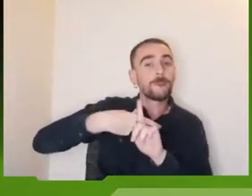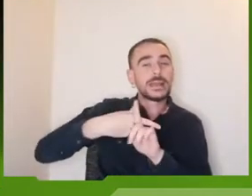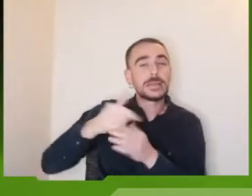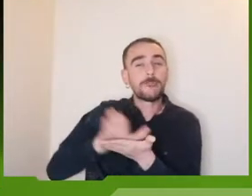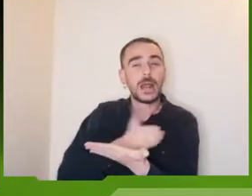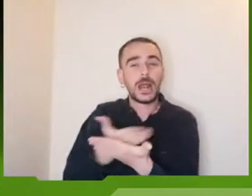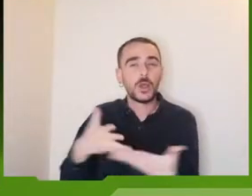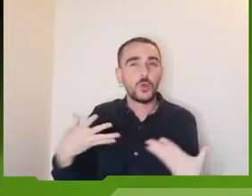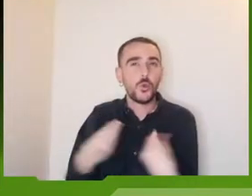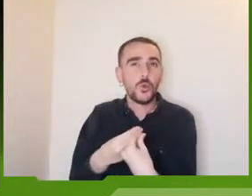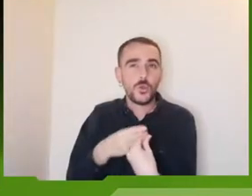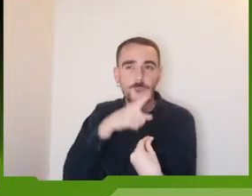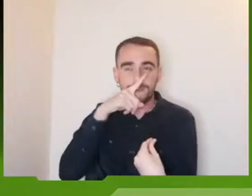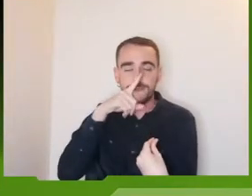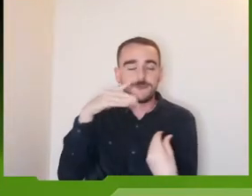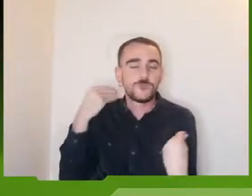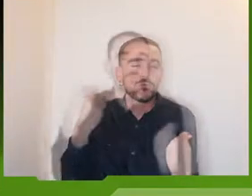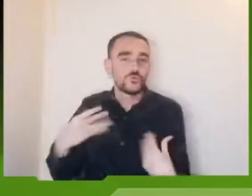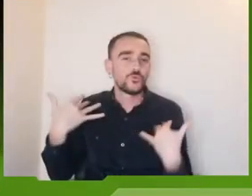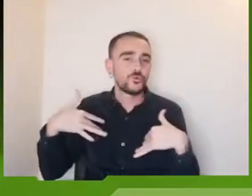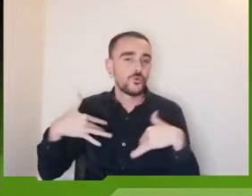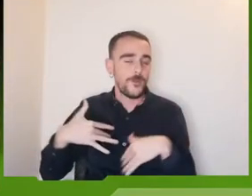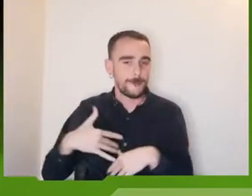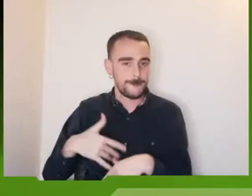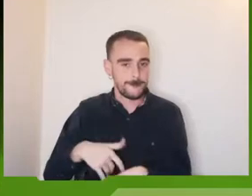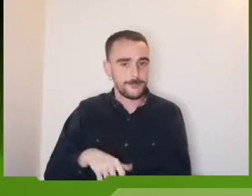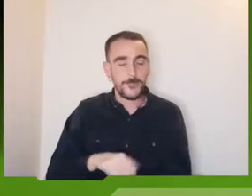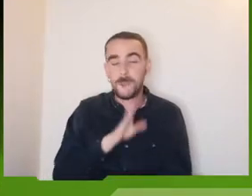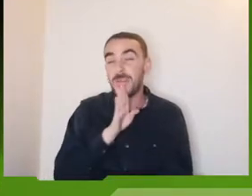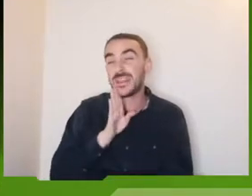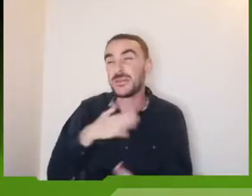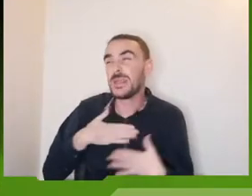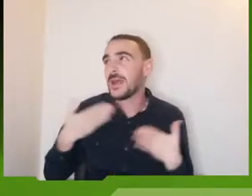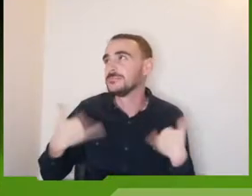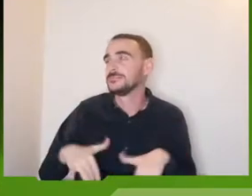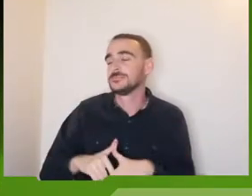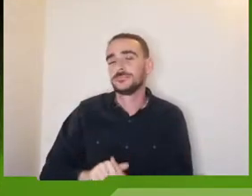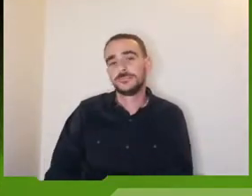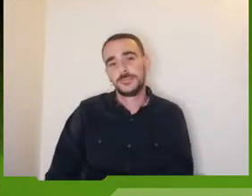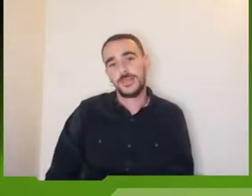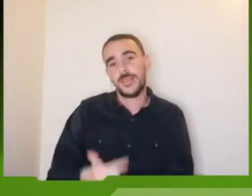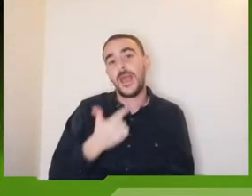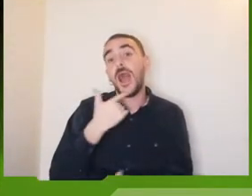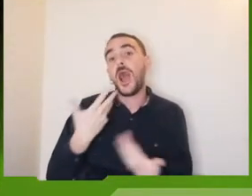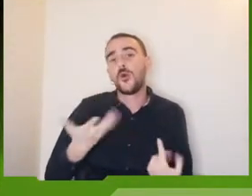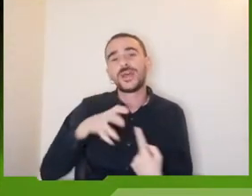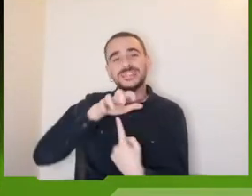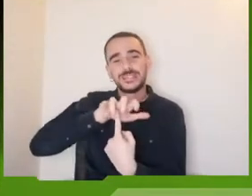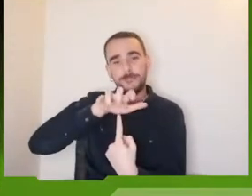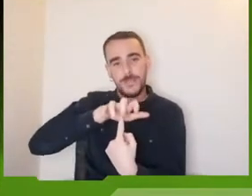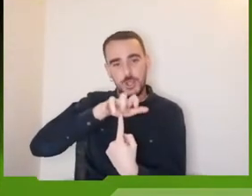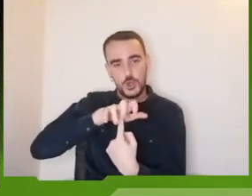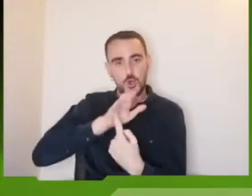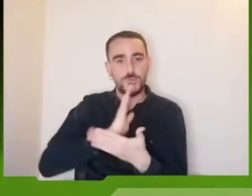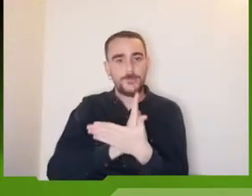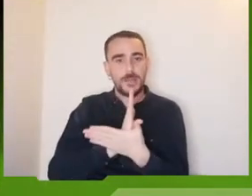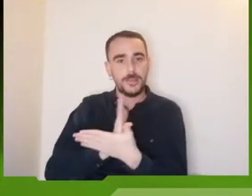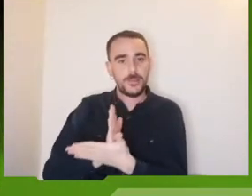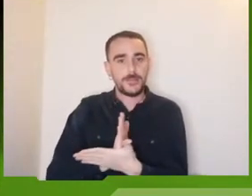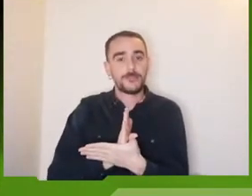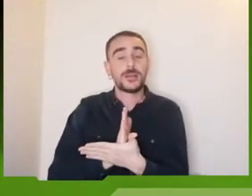picar los champiñones ahora. Y hacemos igual. Hacemos